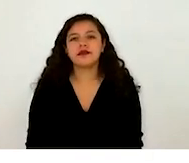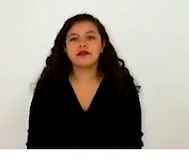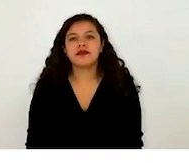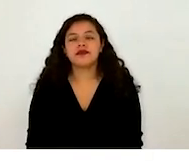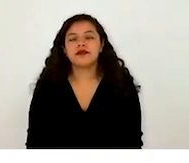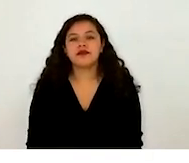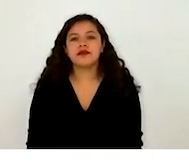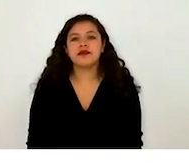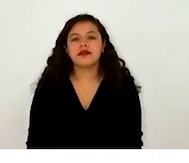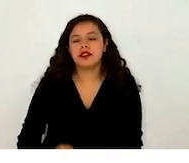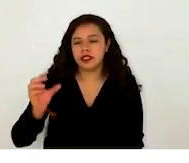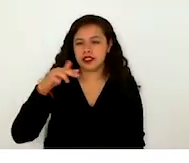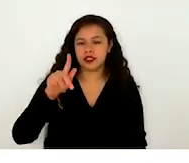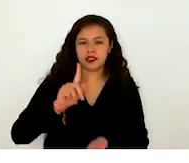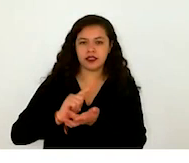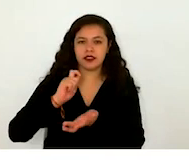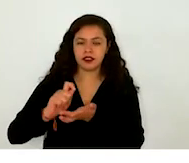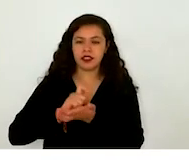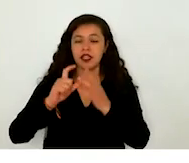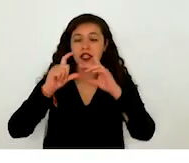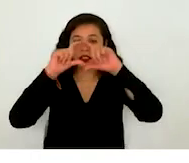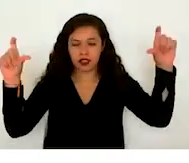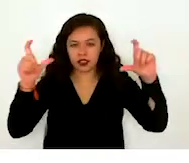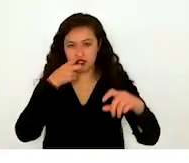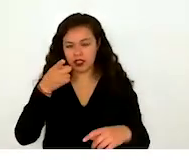escriban el echar lo que decías del párrafo